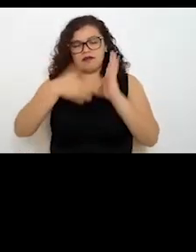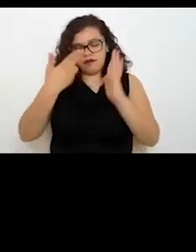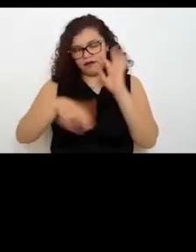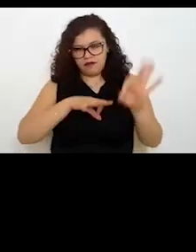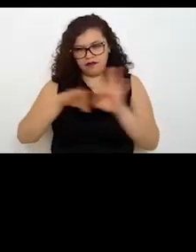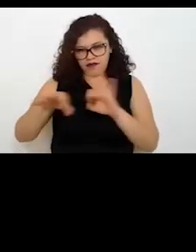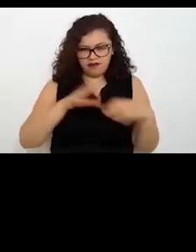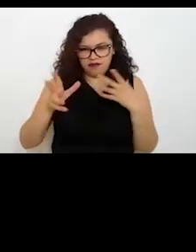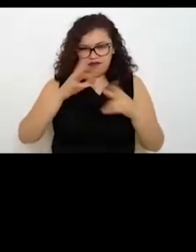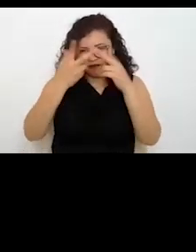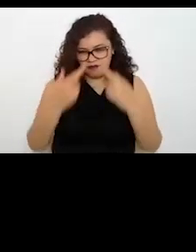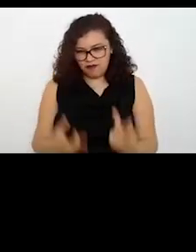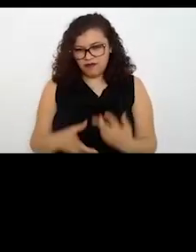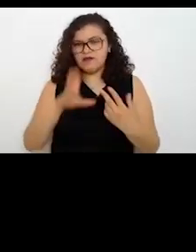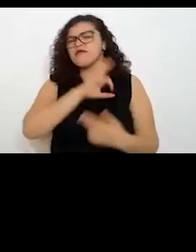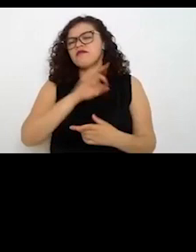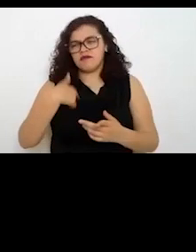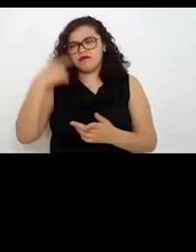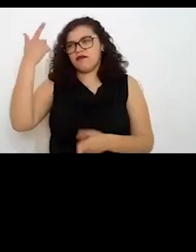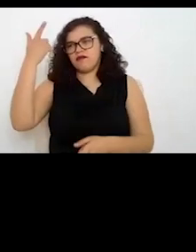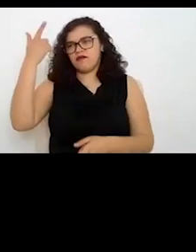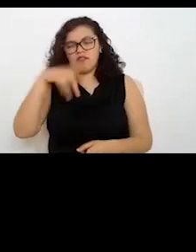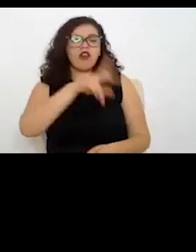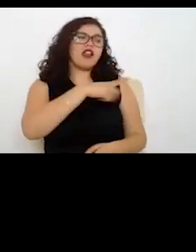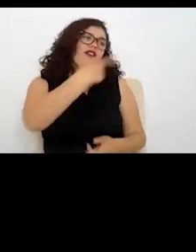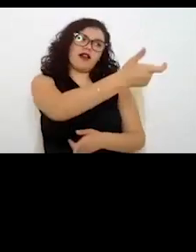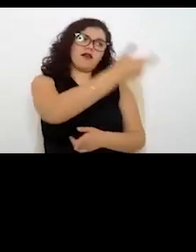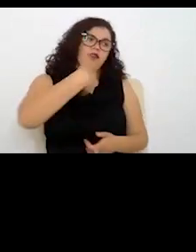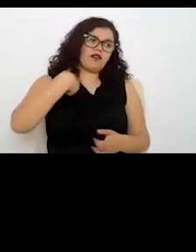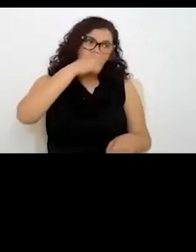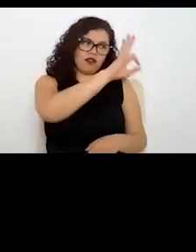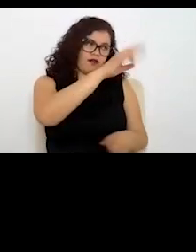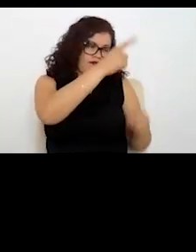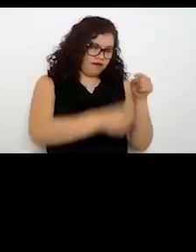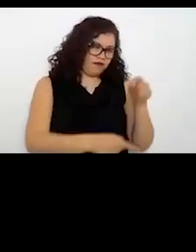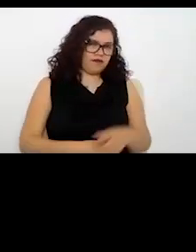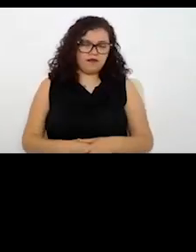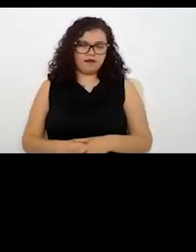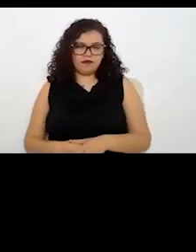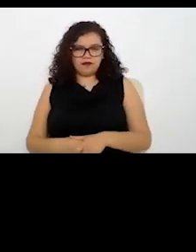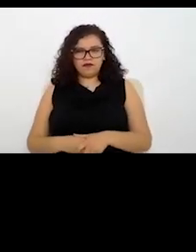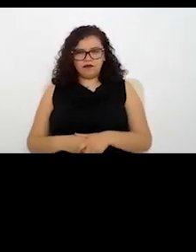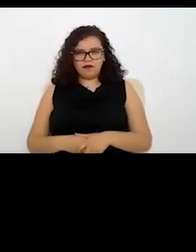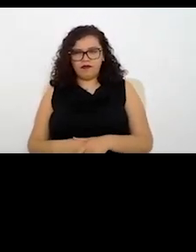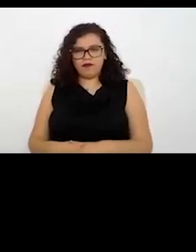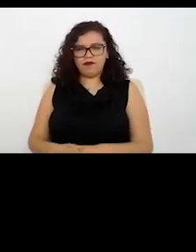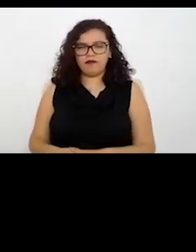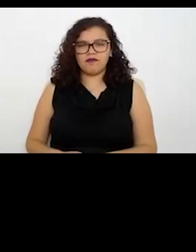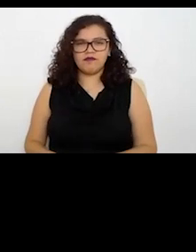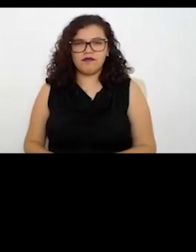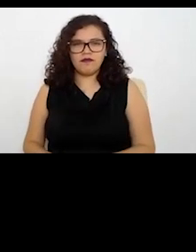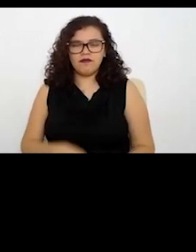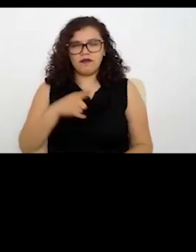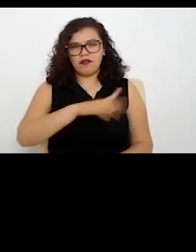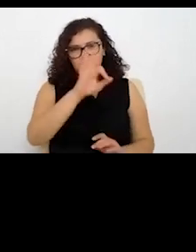ciertos descuentos que sí se pueden llevar a cabo con sus limitantes, obviamente, al salario de los trabajadores. Estos descuentos jamás van a llegar al punto en que